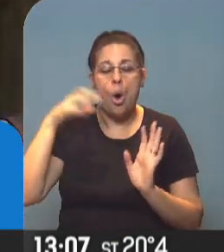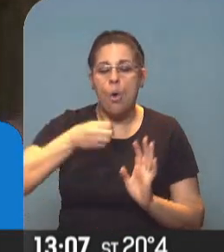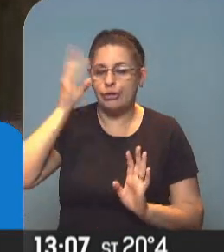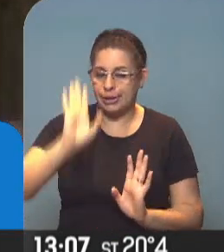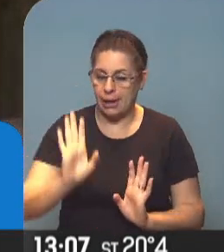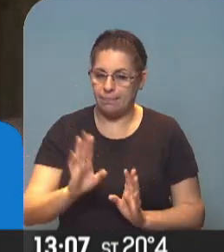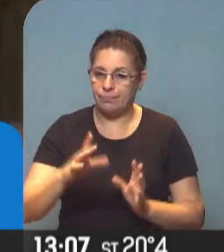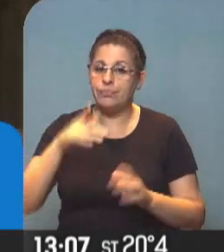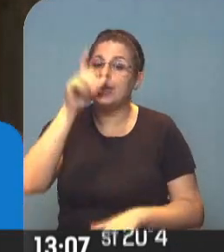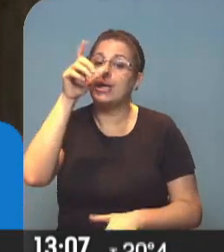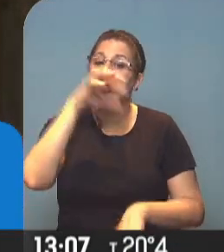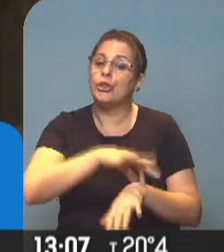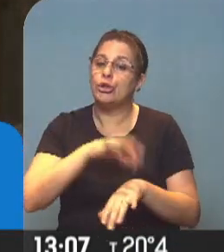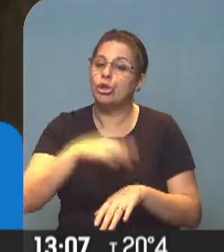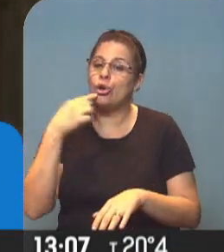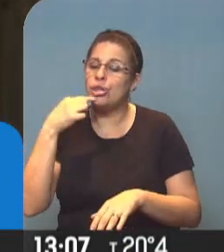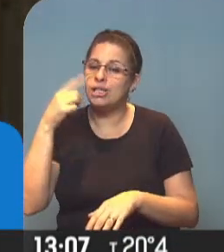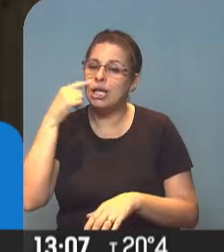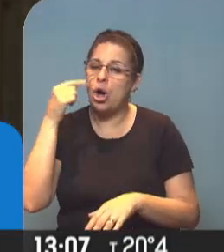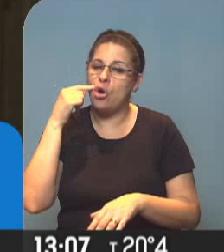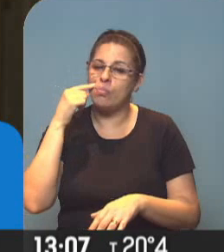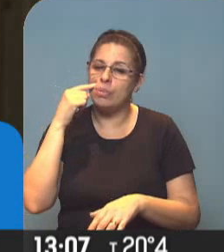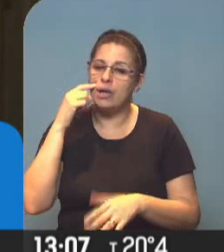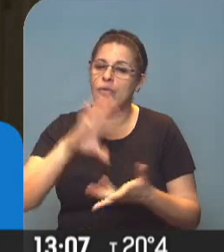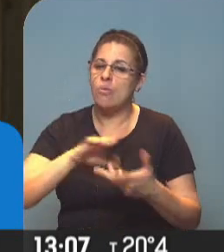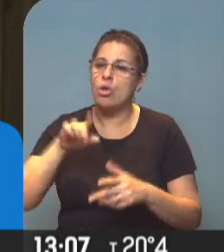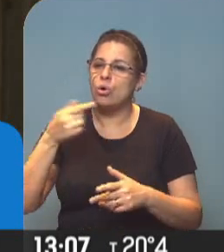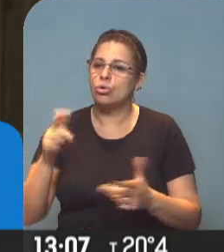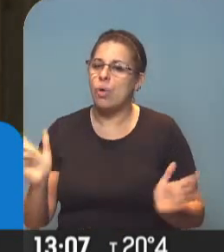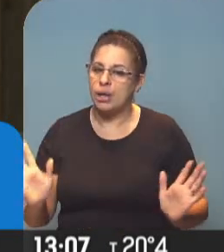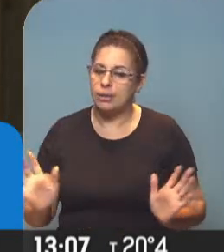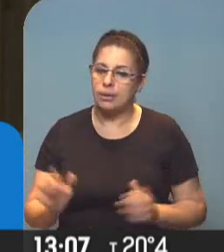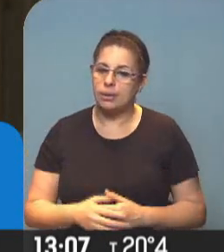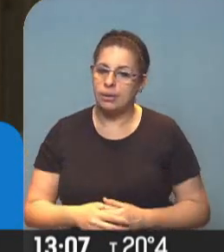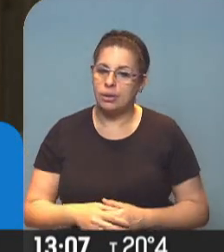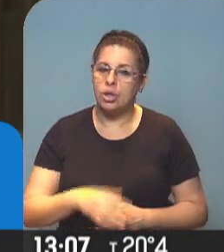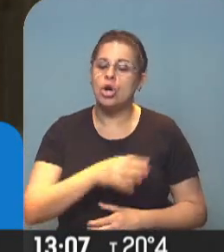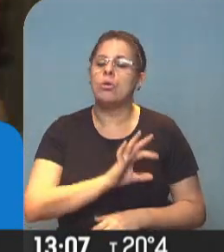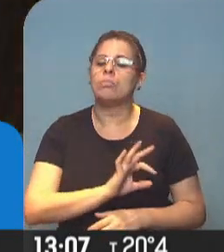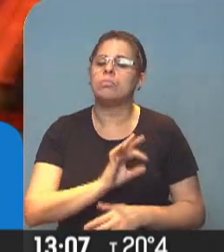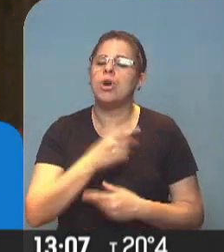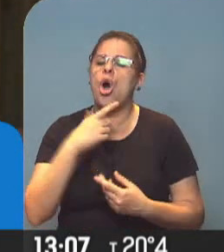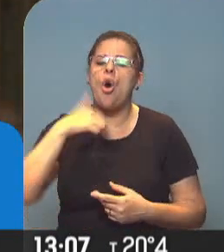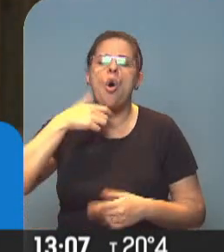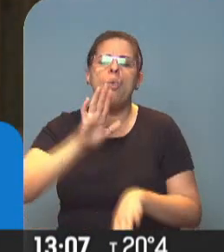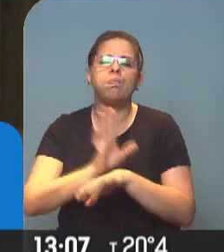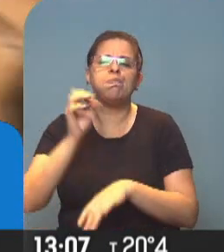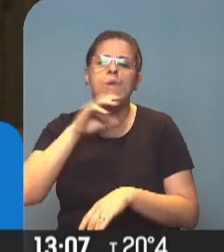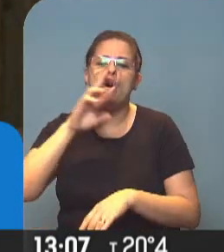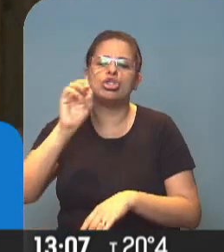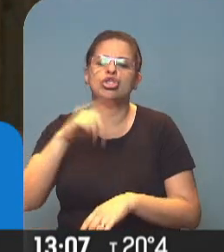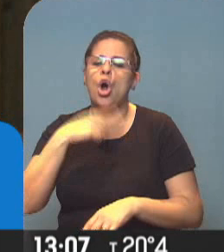los peritos dicen que él no tiene formado el otro el concepto del otro que él se sirve